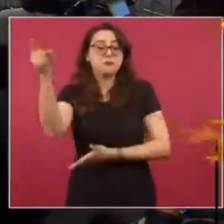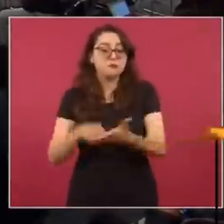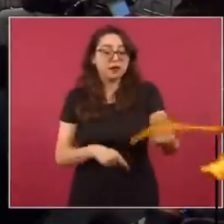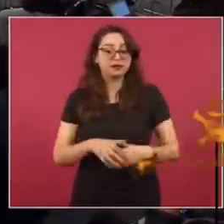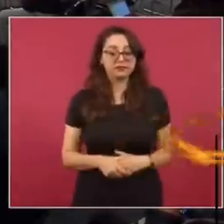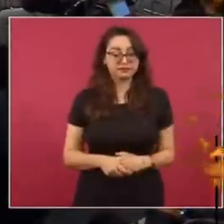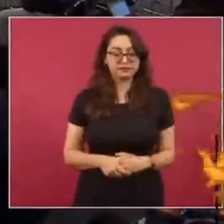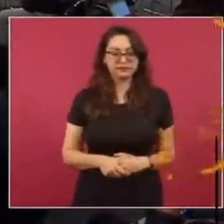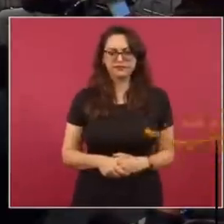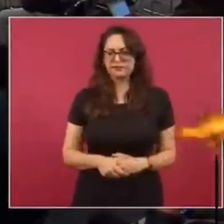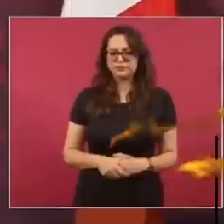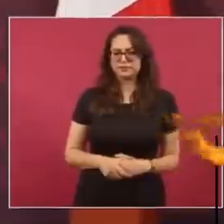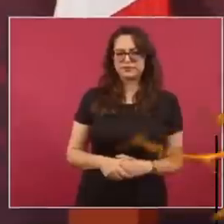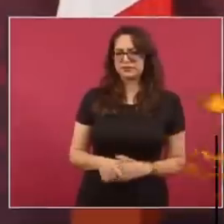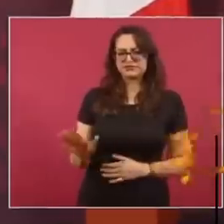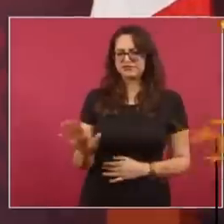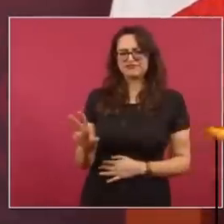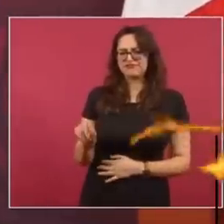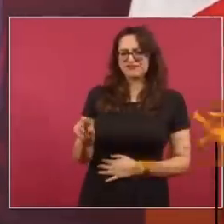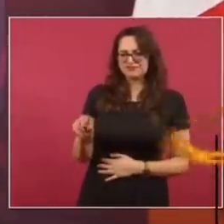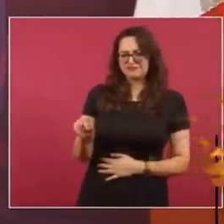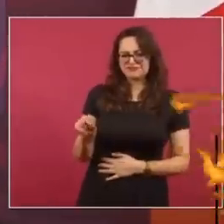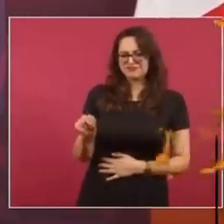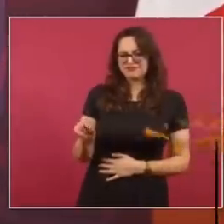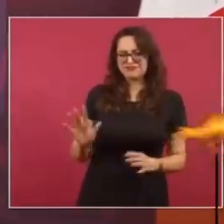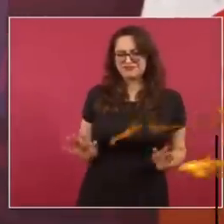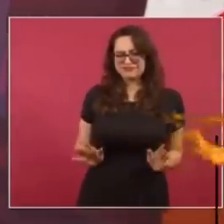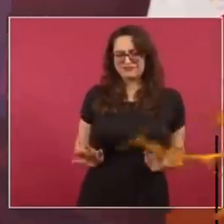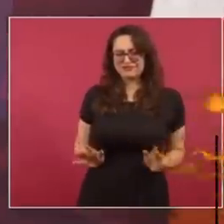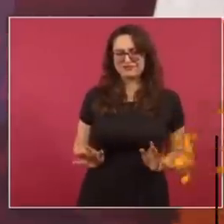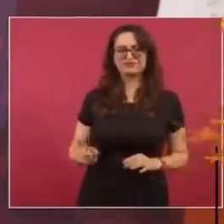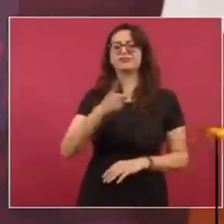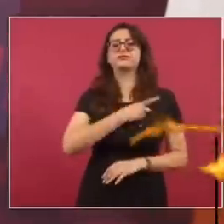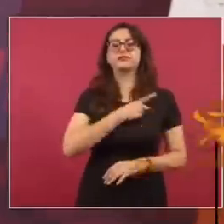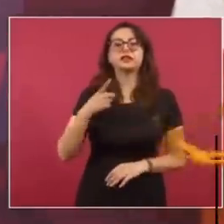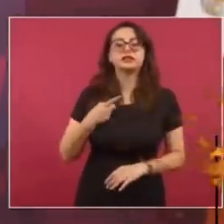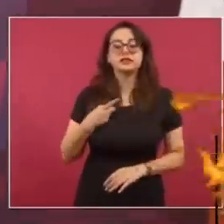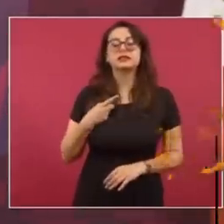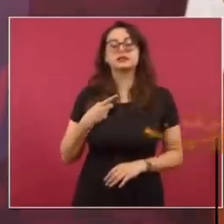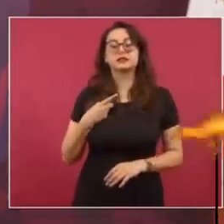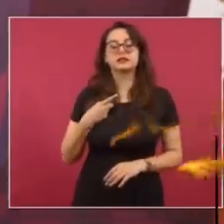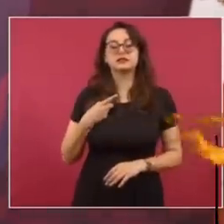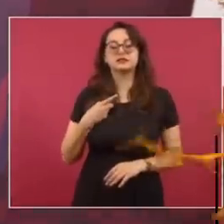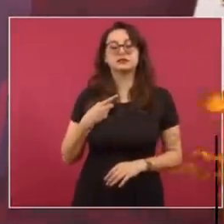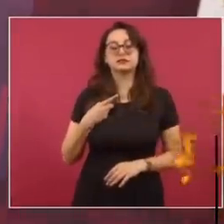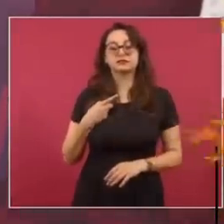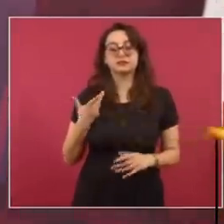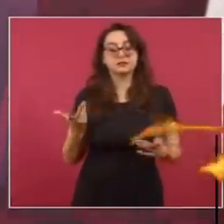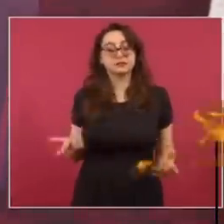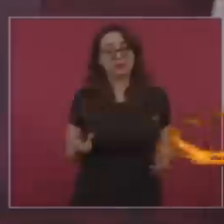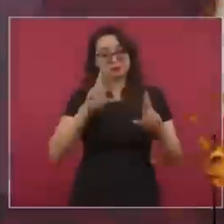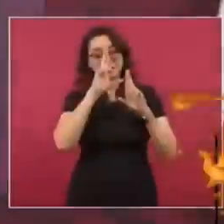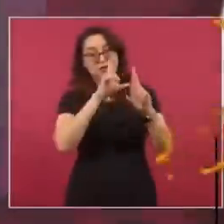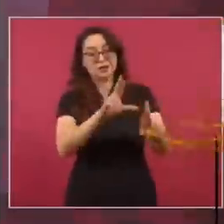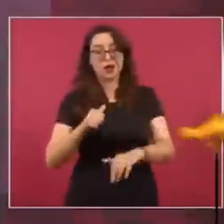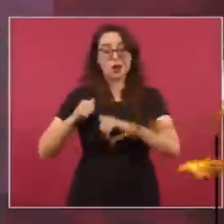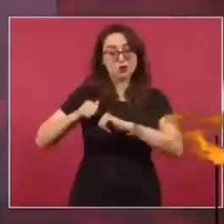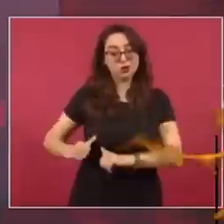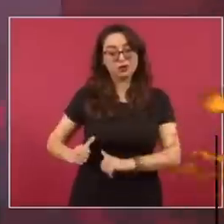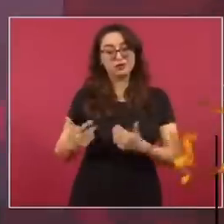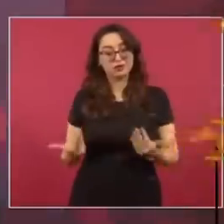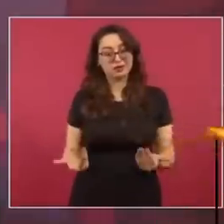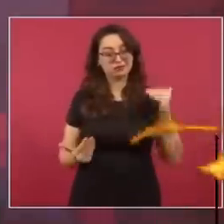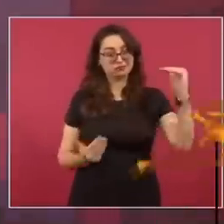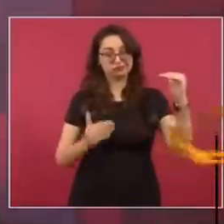No, no, no, pero tienen que buscar apegarse a que existe una división, un equilibrio de poderes. ¿Cómo se van